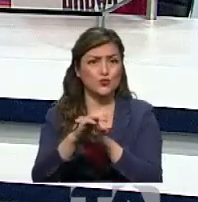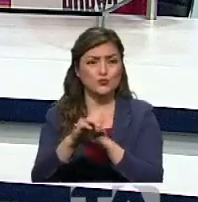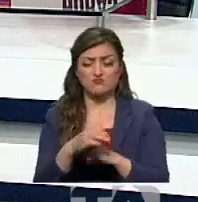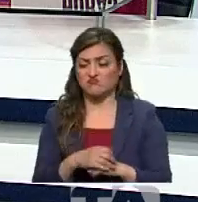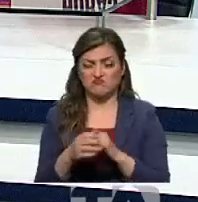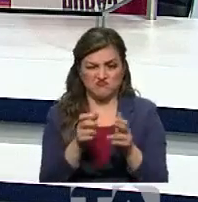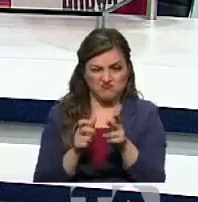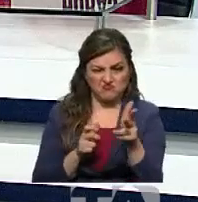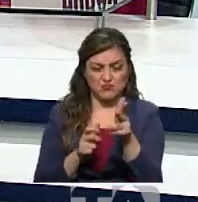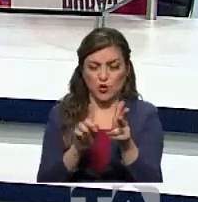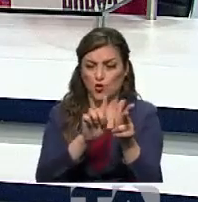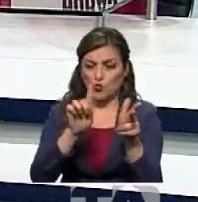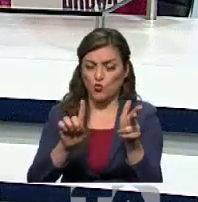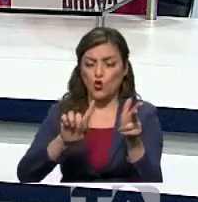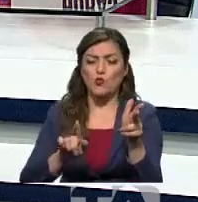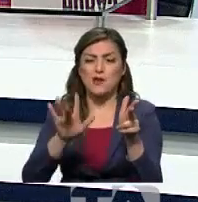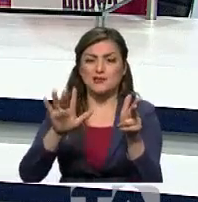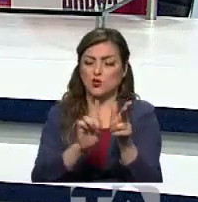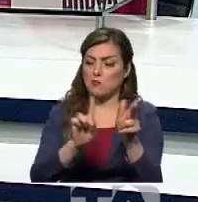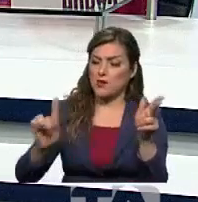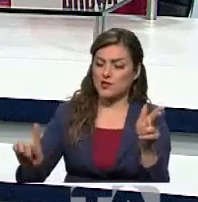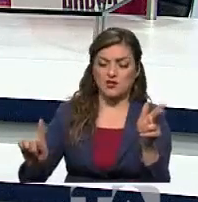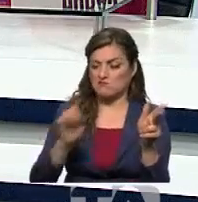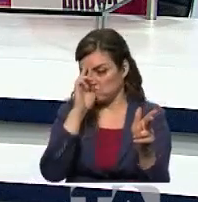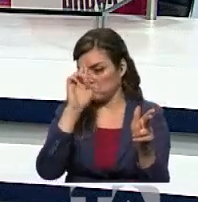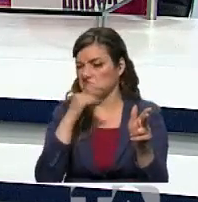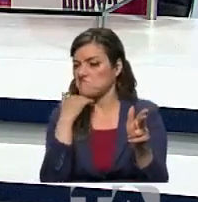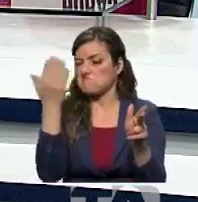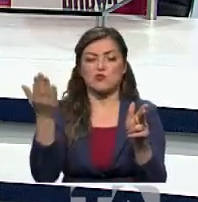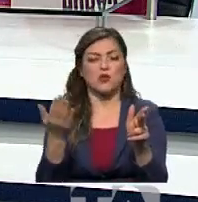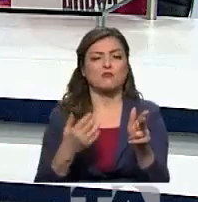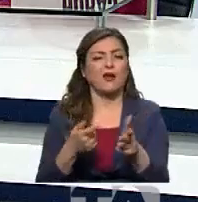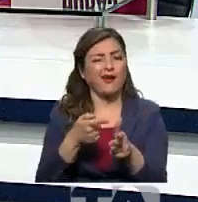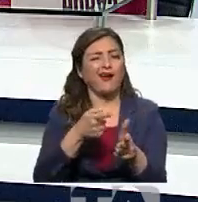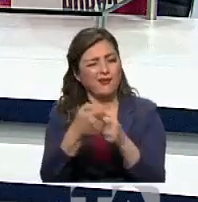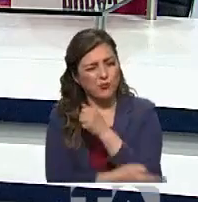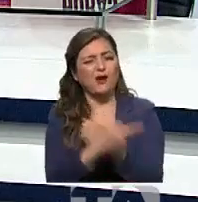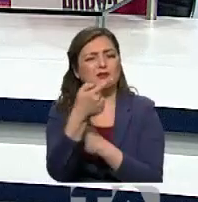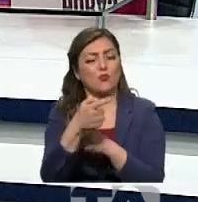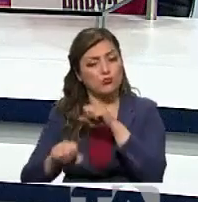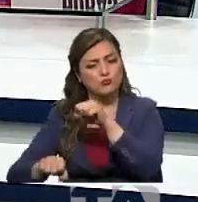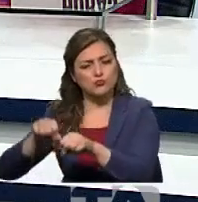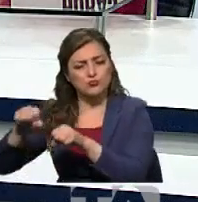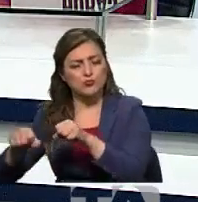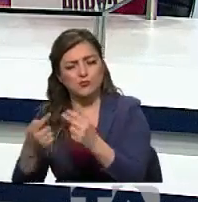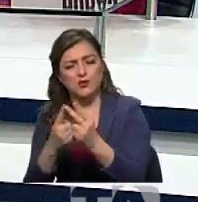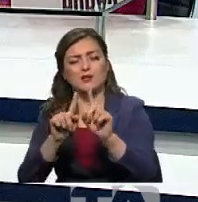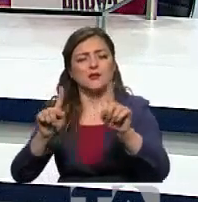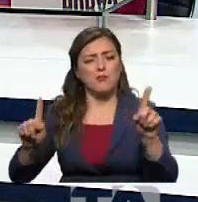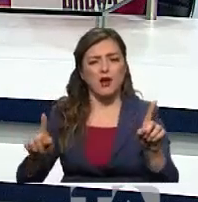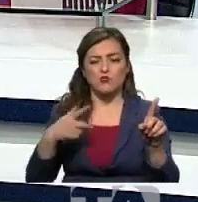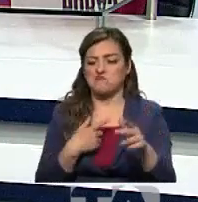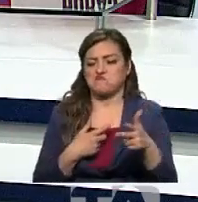el 1,5 metros que se necesita mantener de distancia de un deportista o de un ciclista, y que haya una sanción también